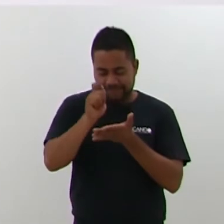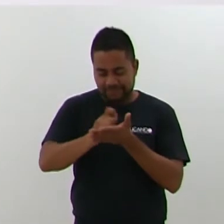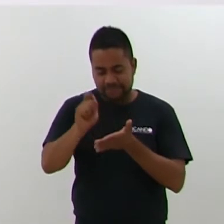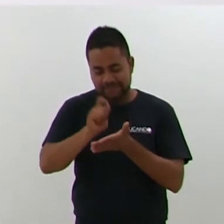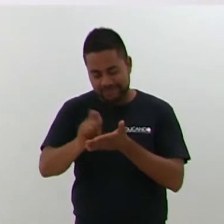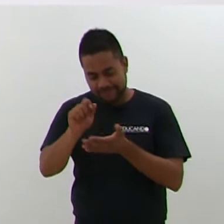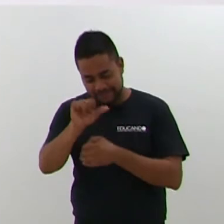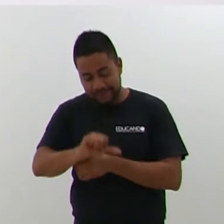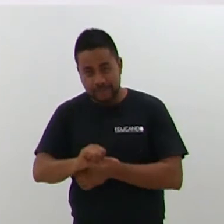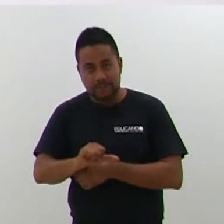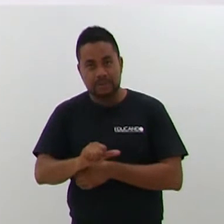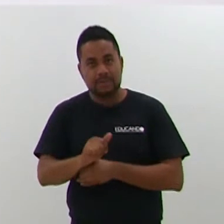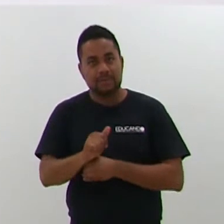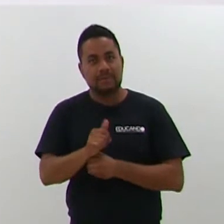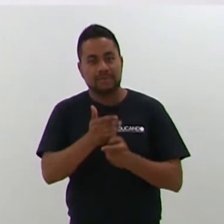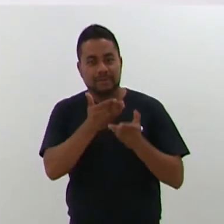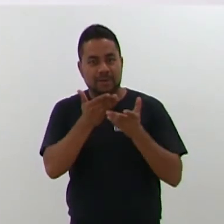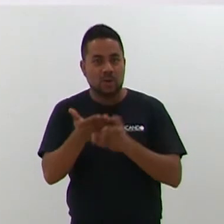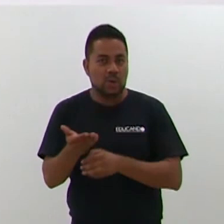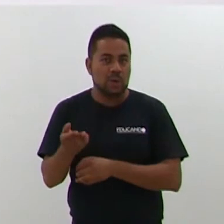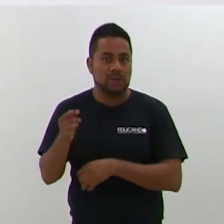día.